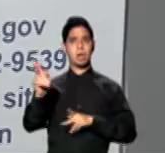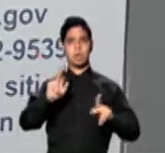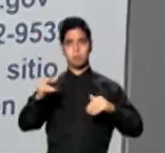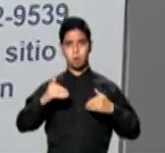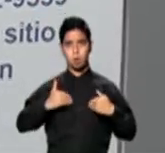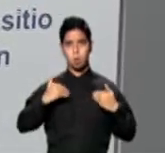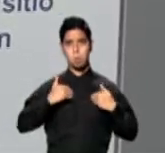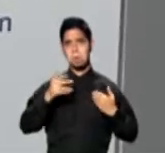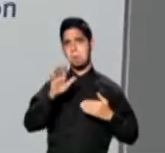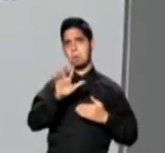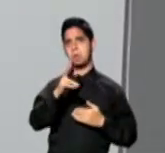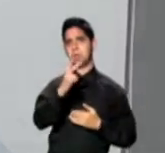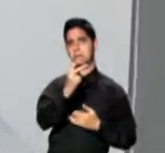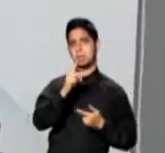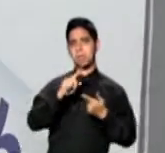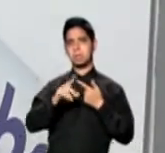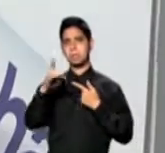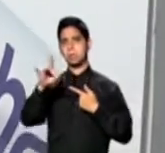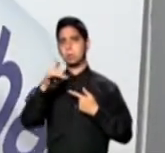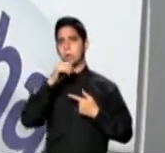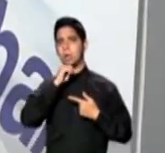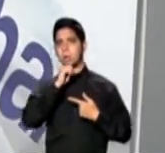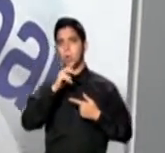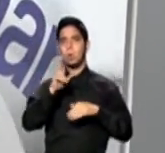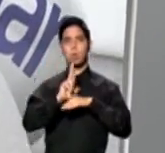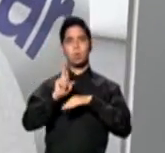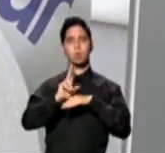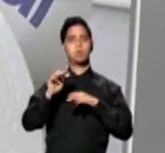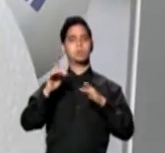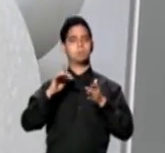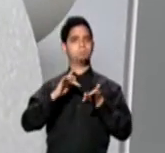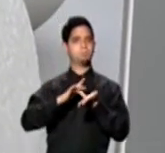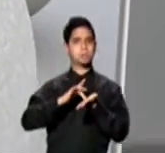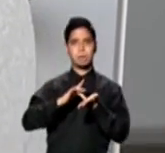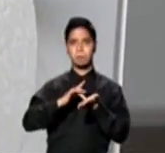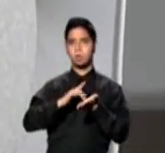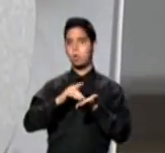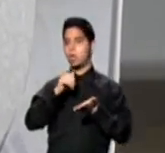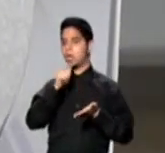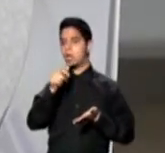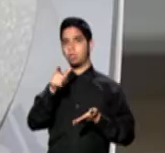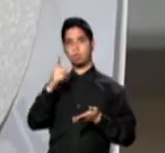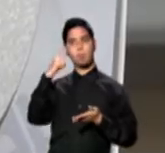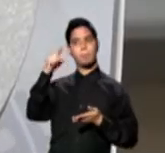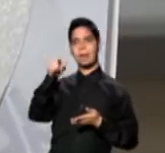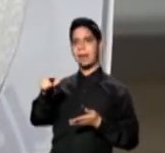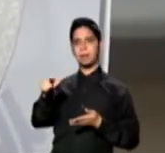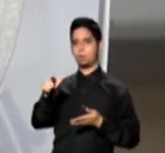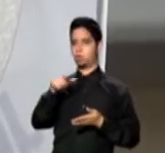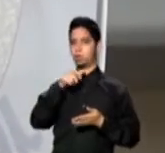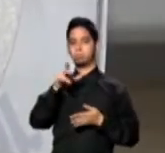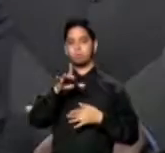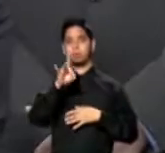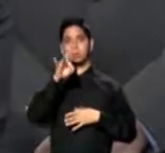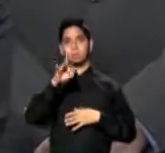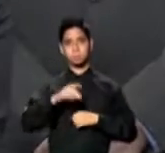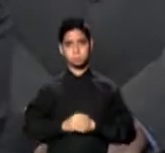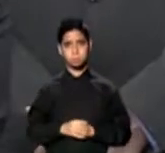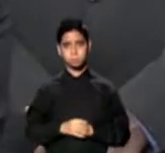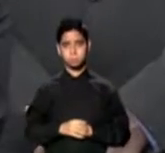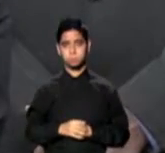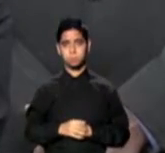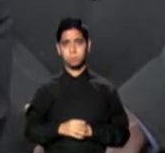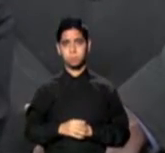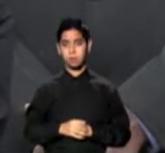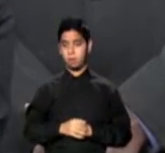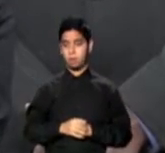jóvenes entre 13 y 18 años hacen uso de medicamentos controlados que no les fueron recetados. No dejes